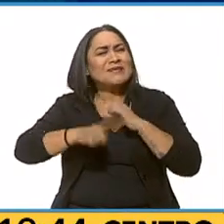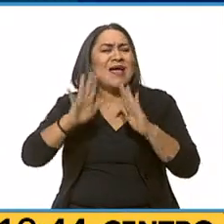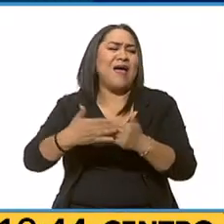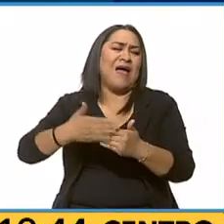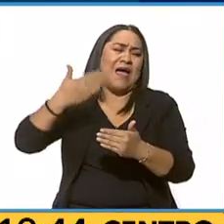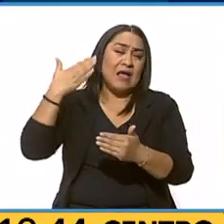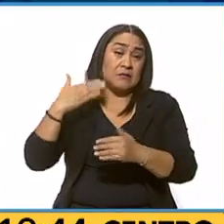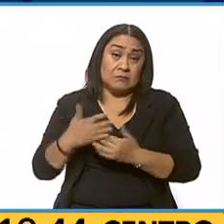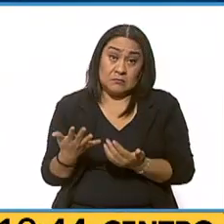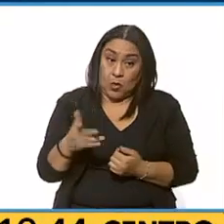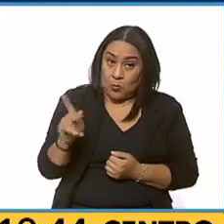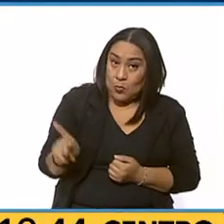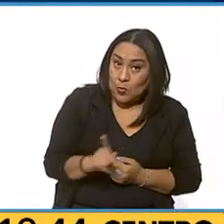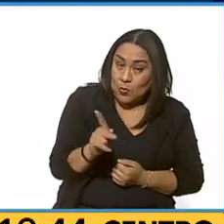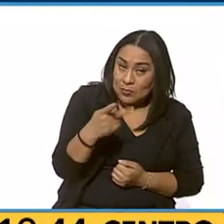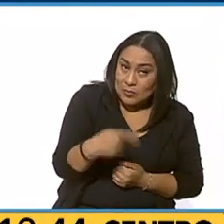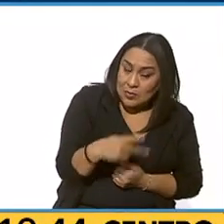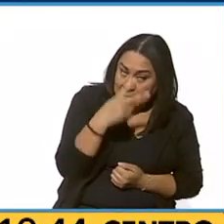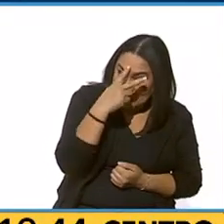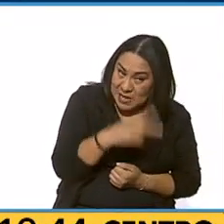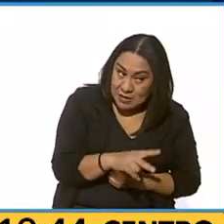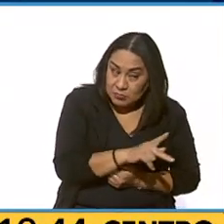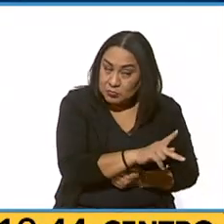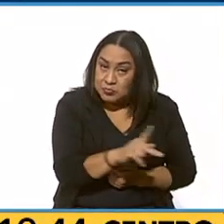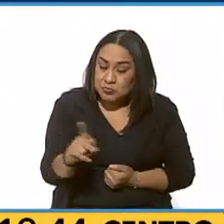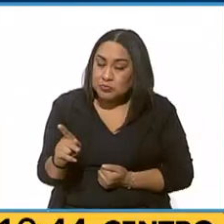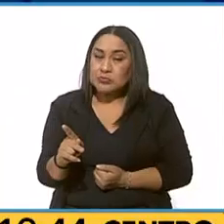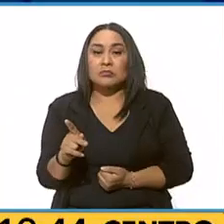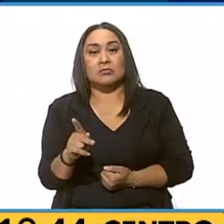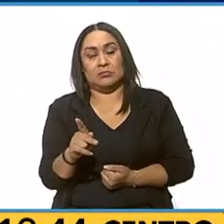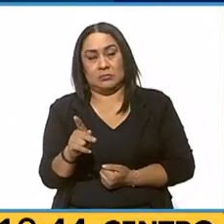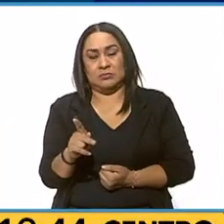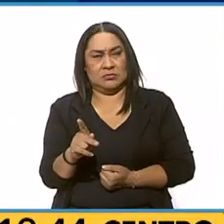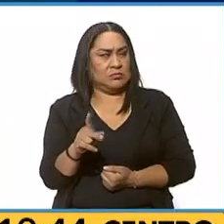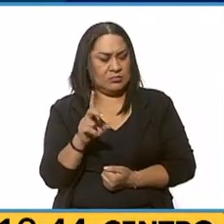Entonces el pueblo de México, esos